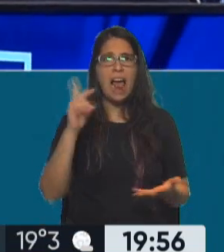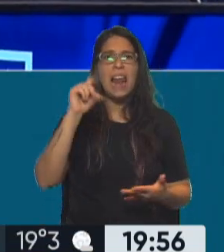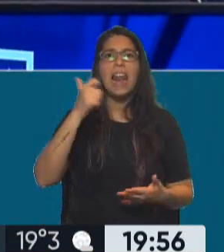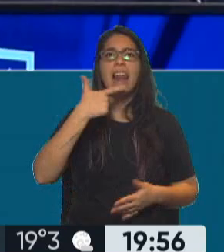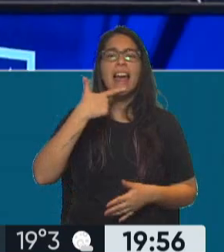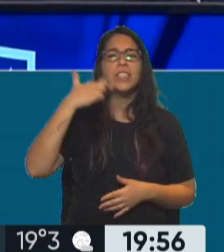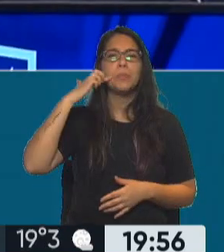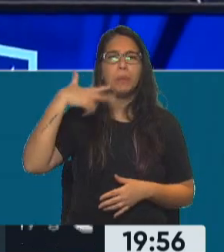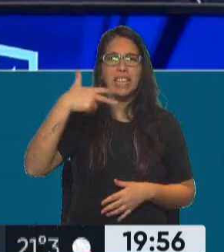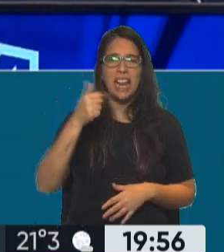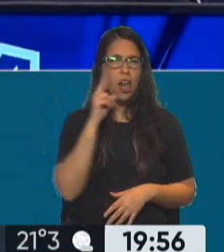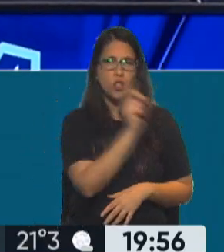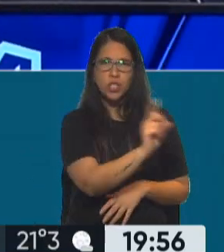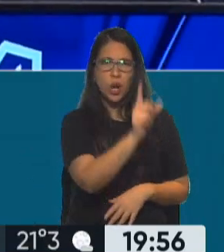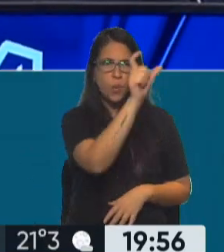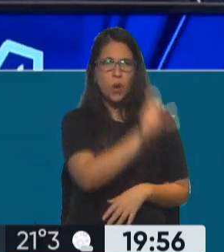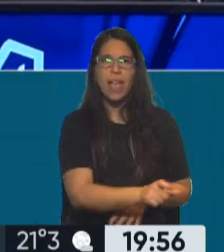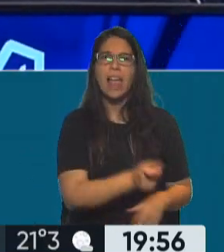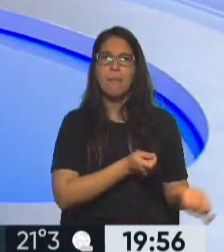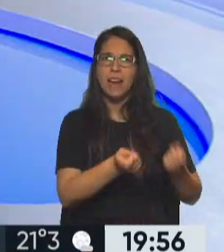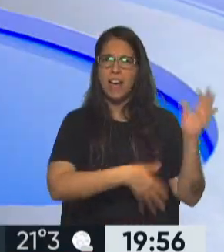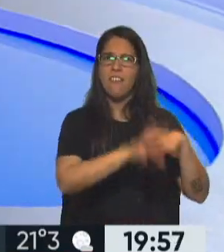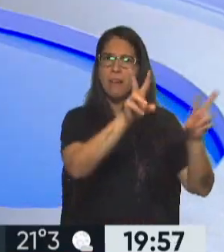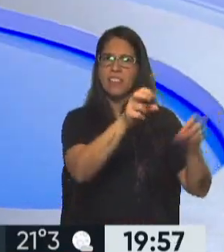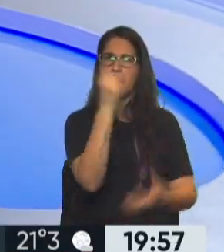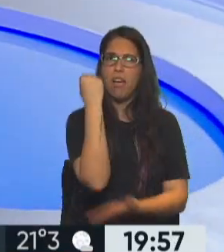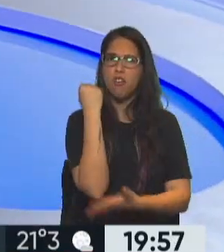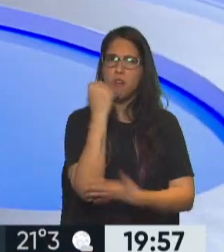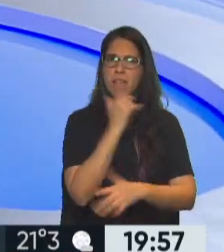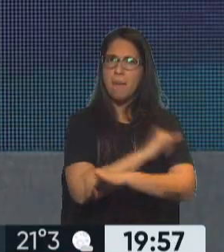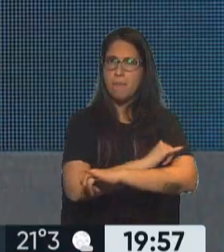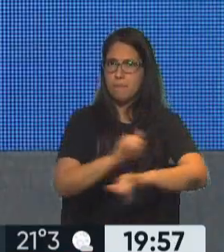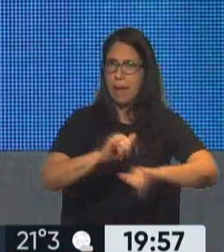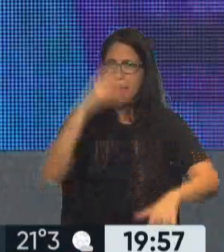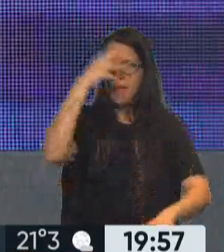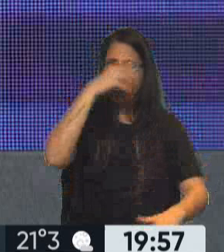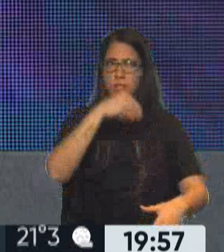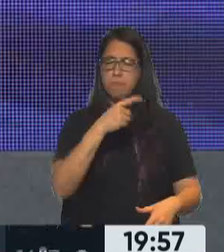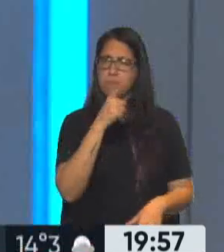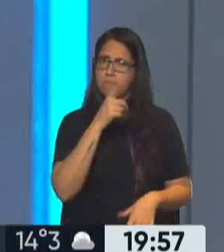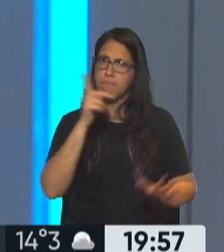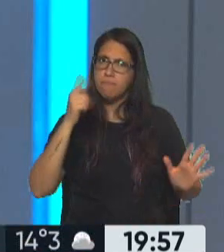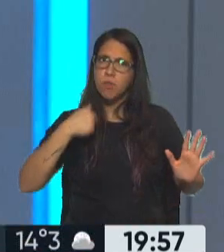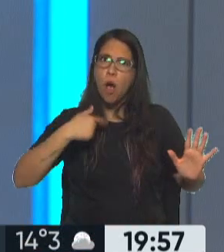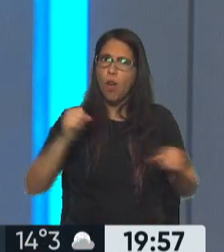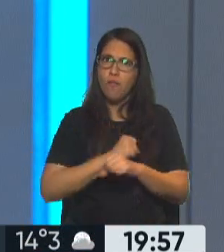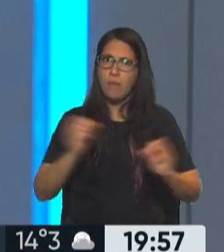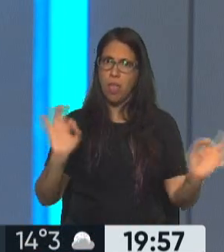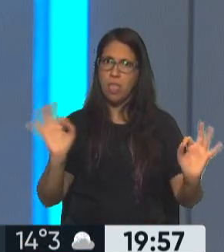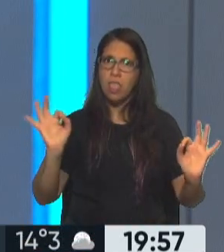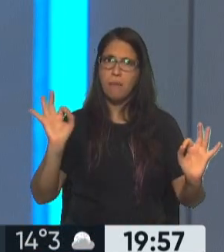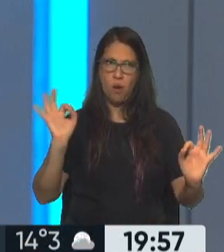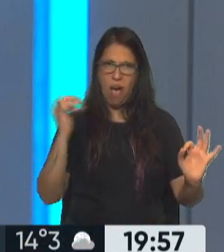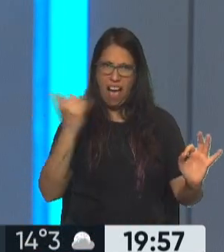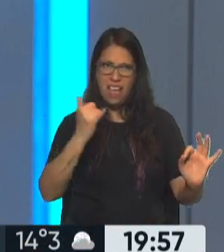quien Es venía verdad. conduciendo el Es verdad. espacio y la parte Lo sacaron del económica juego. de la campaña. Al menos mediática ¿Habrá lo habido, sacaron es del una juego. pregunta, esto no lo tengo confirmado, pero ¿habrá habido un Del